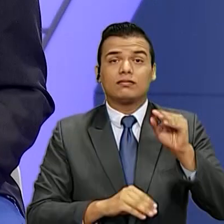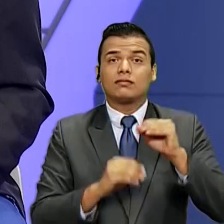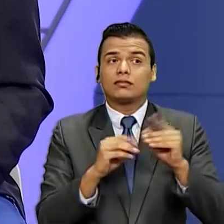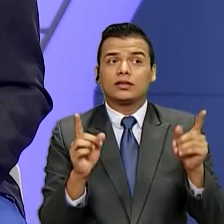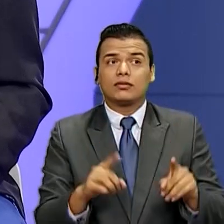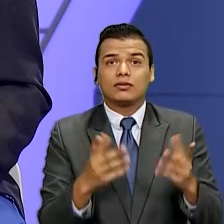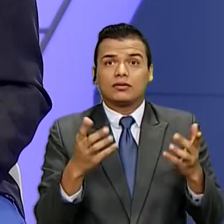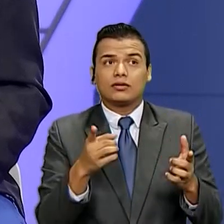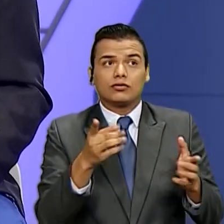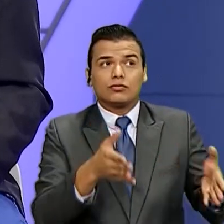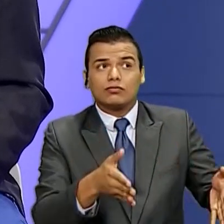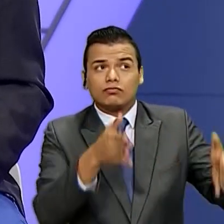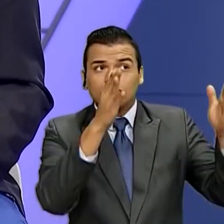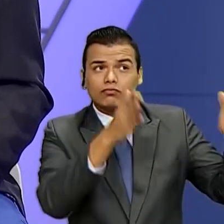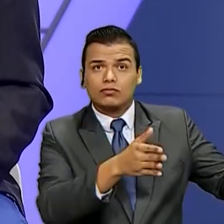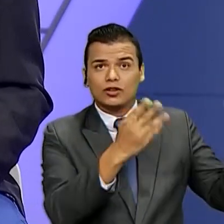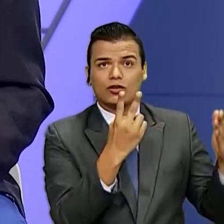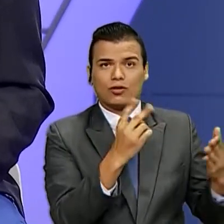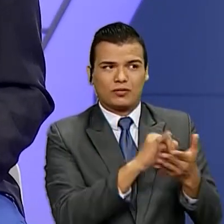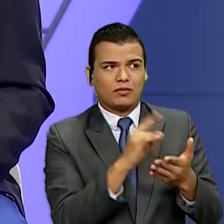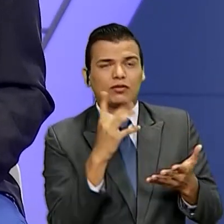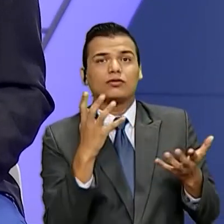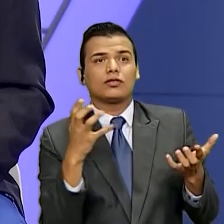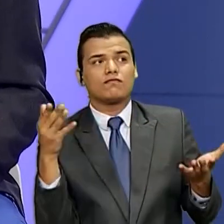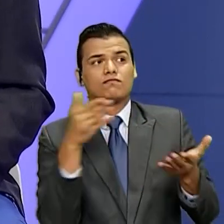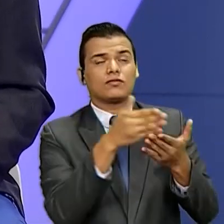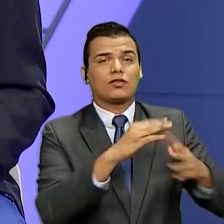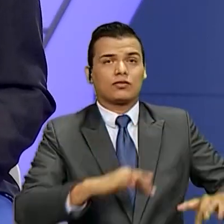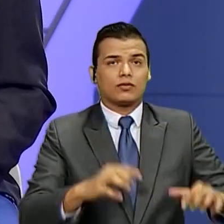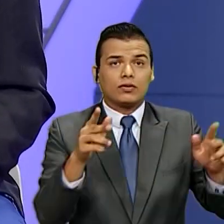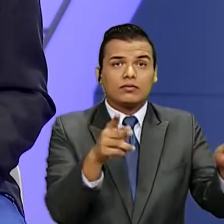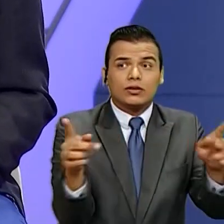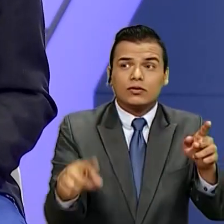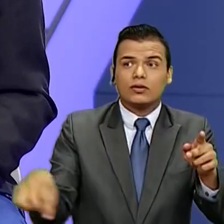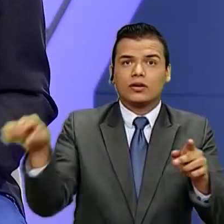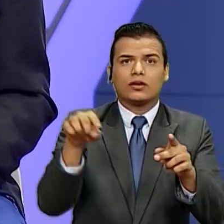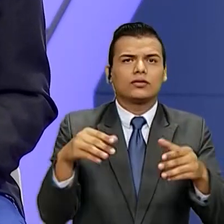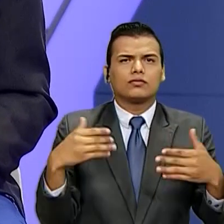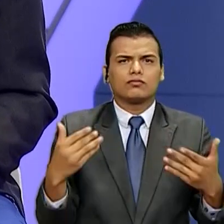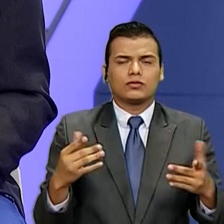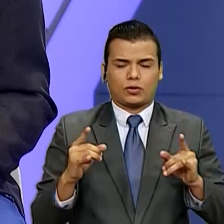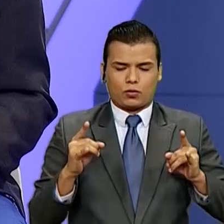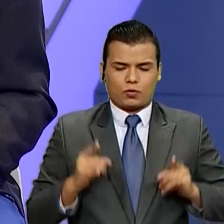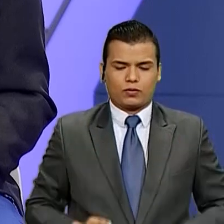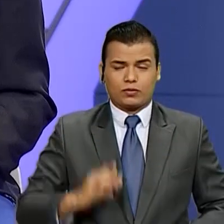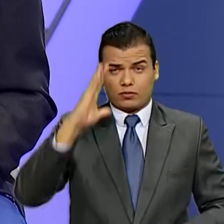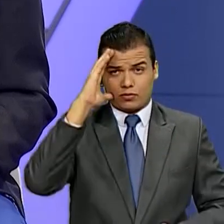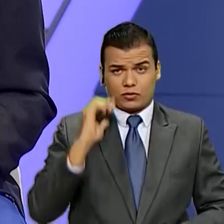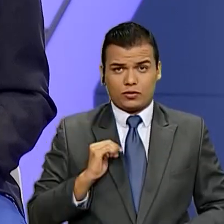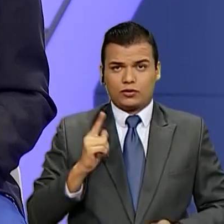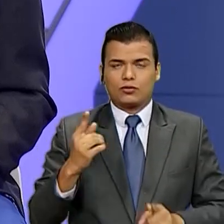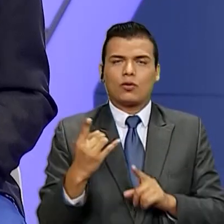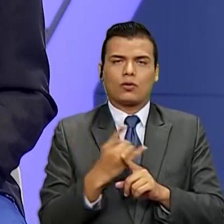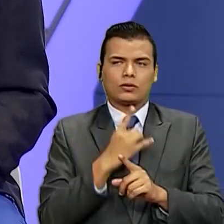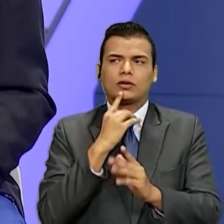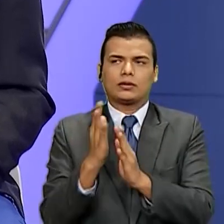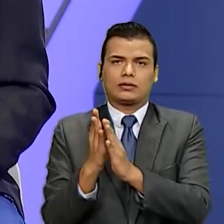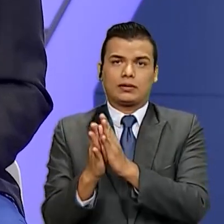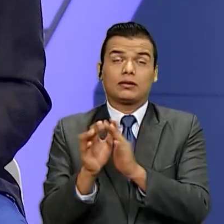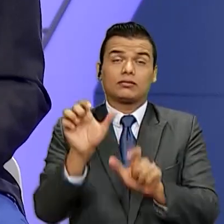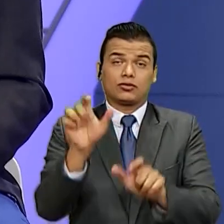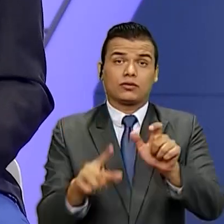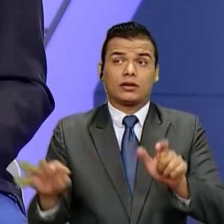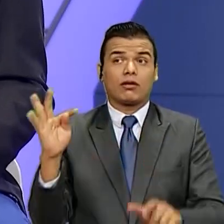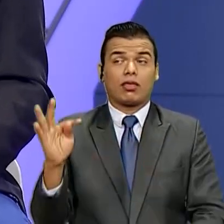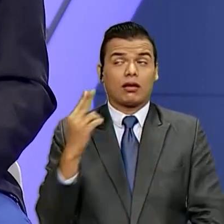asaltar 2 edificios en este sector y algunos de los presuntos delincuentes utilizaban uniformes de la policía, según confirmaron testigos. Con